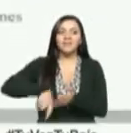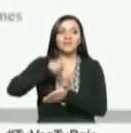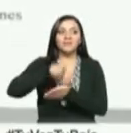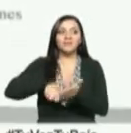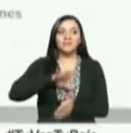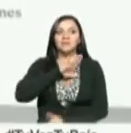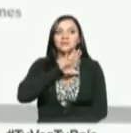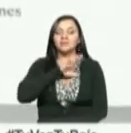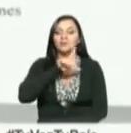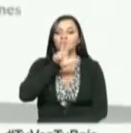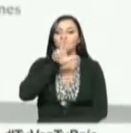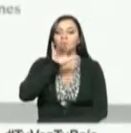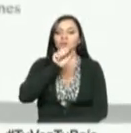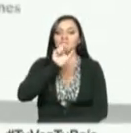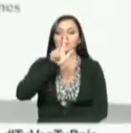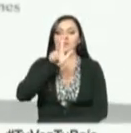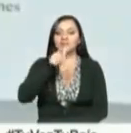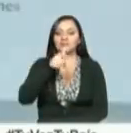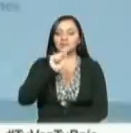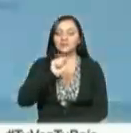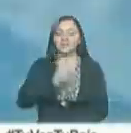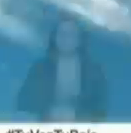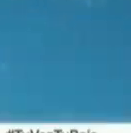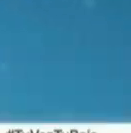Atentamente, Luis Osvaldo Sánchez.